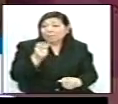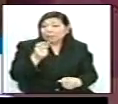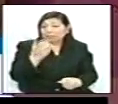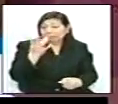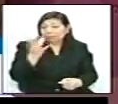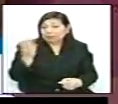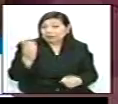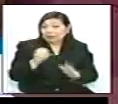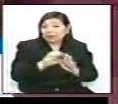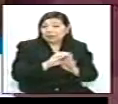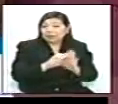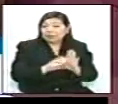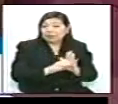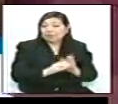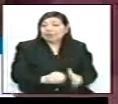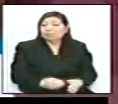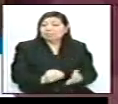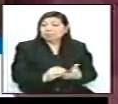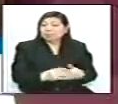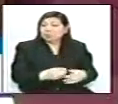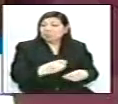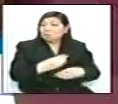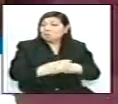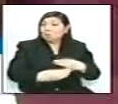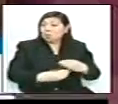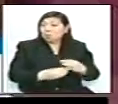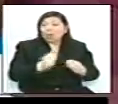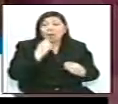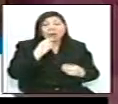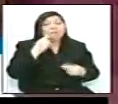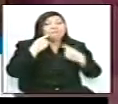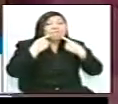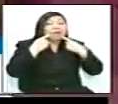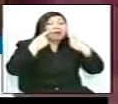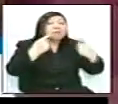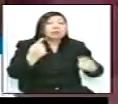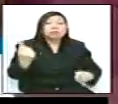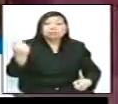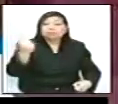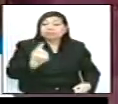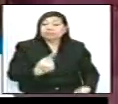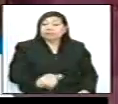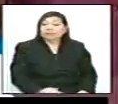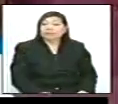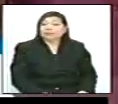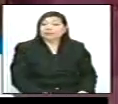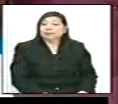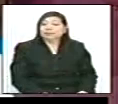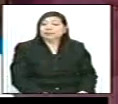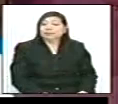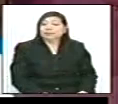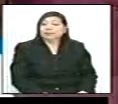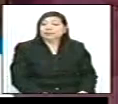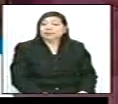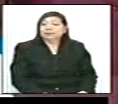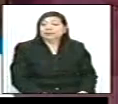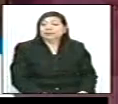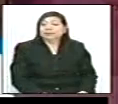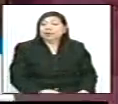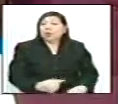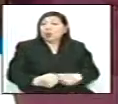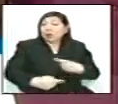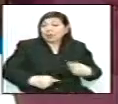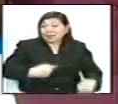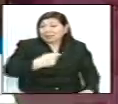expertos constitucionalistas de renombre mundial. Les ruego su presencia aquí. Y en la